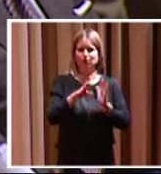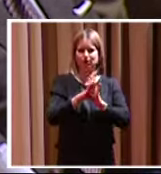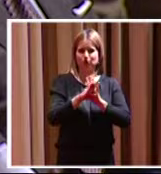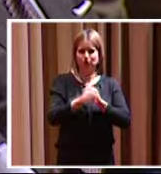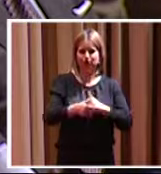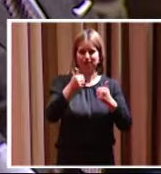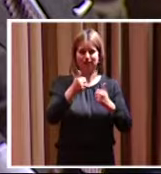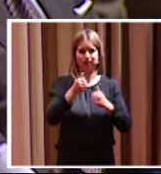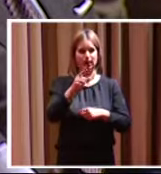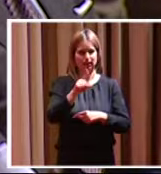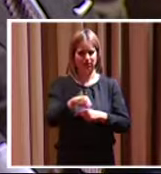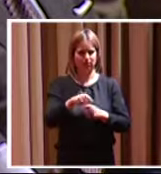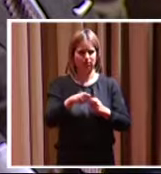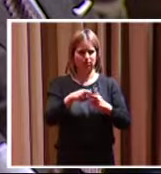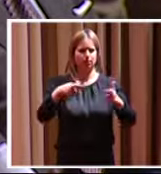Además,